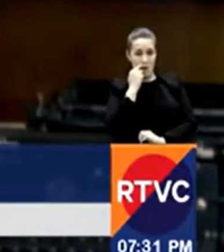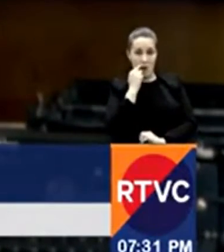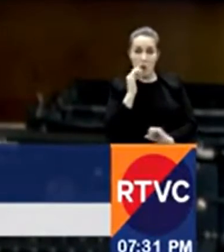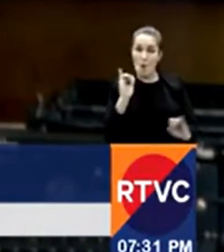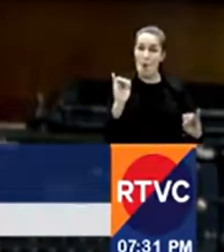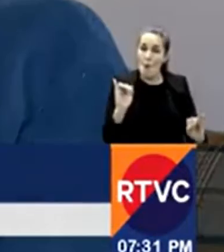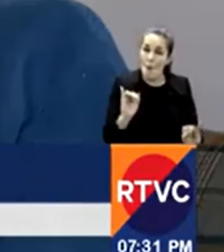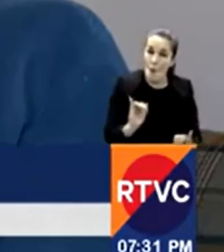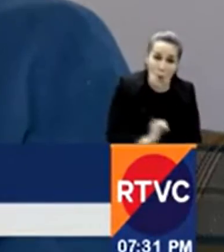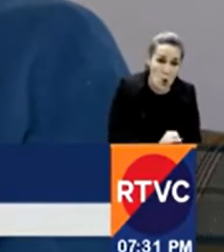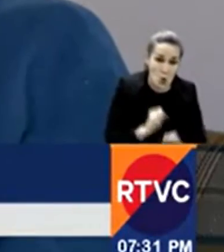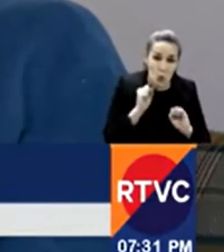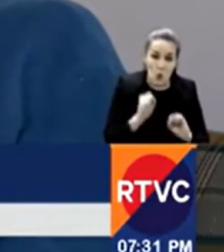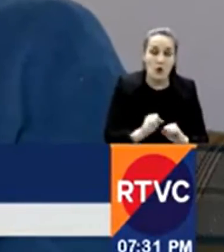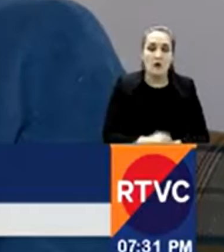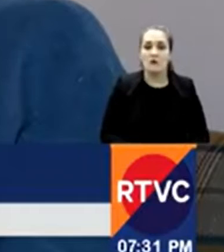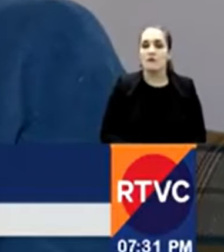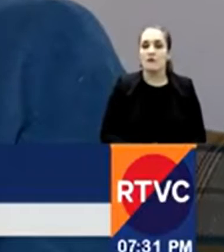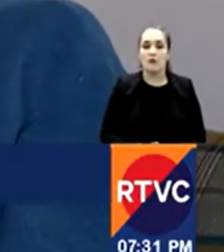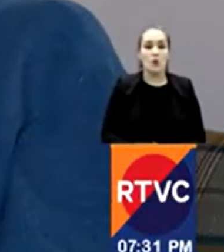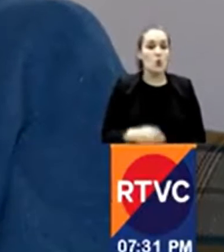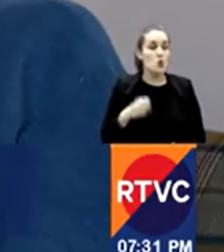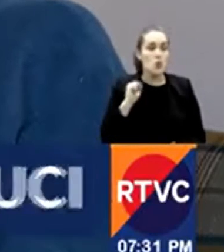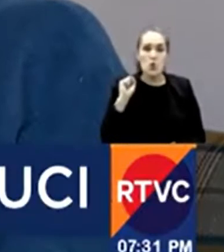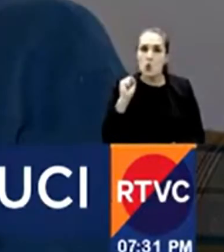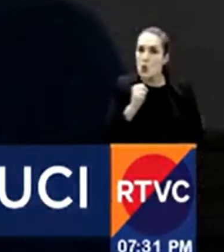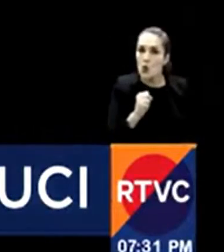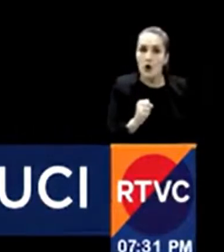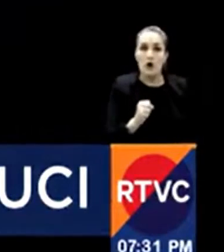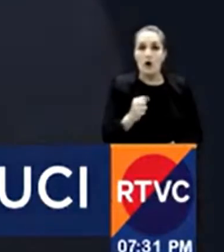pero muchísimo. Para mí fue lo más duro cuando yo